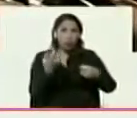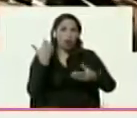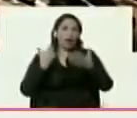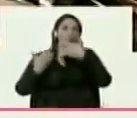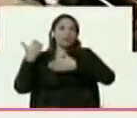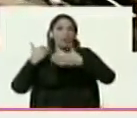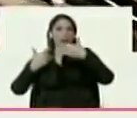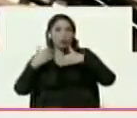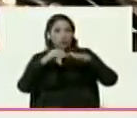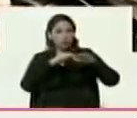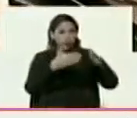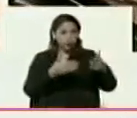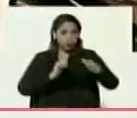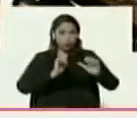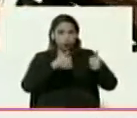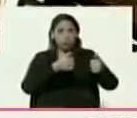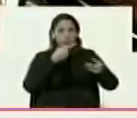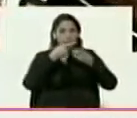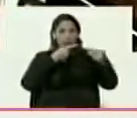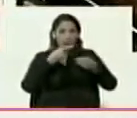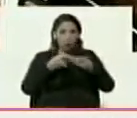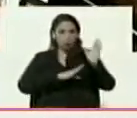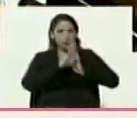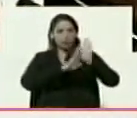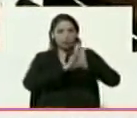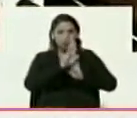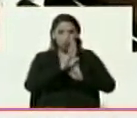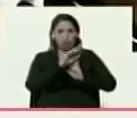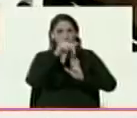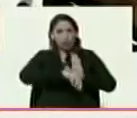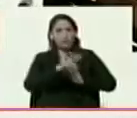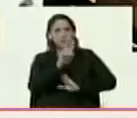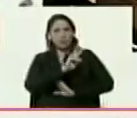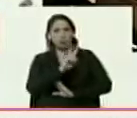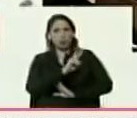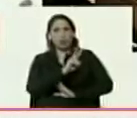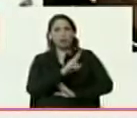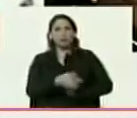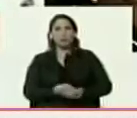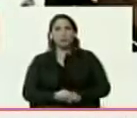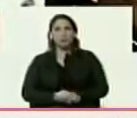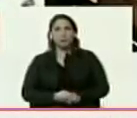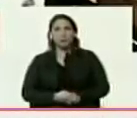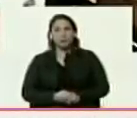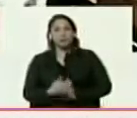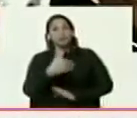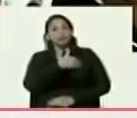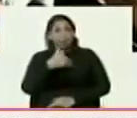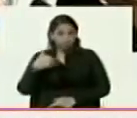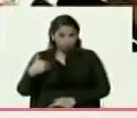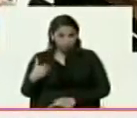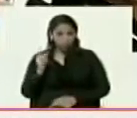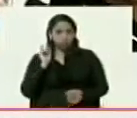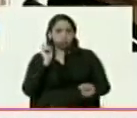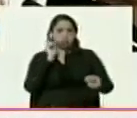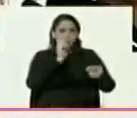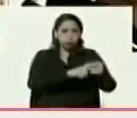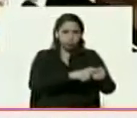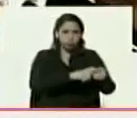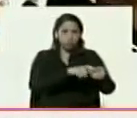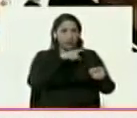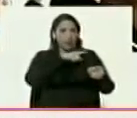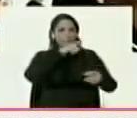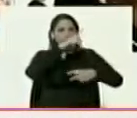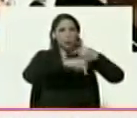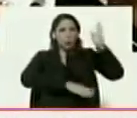anteriores iniciativas de diálogo que se han desarrollado en Venezuela, que quisieran formar parte de este